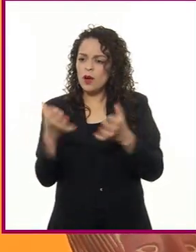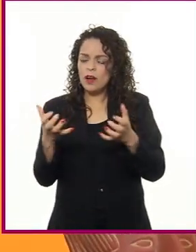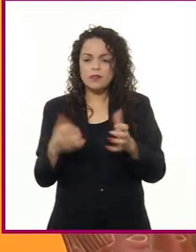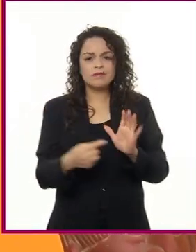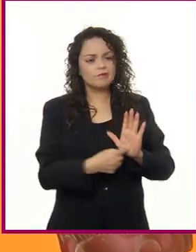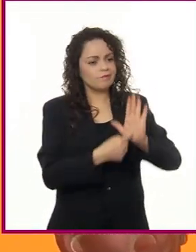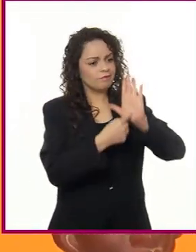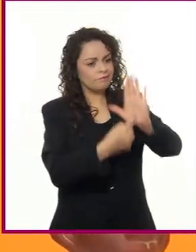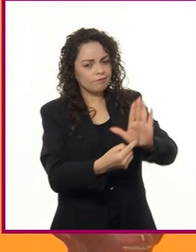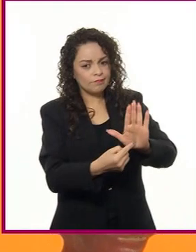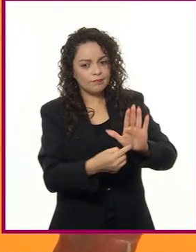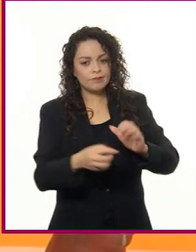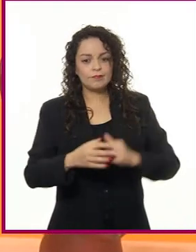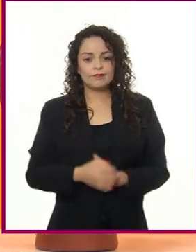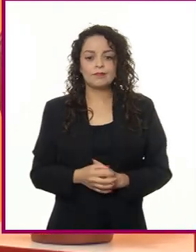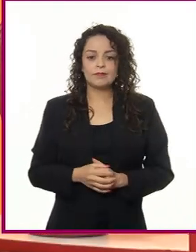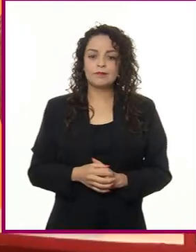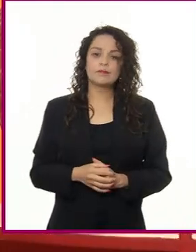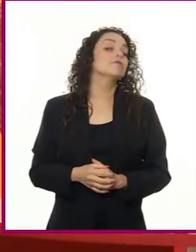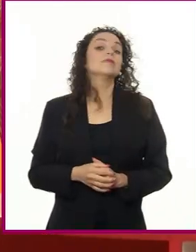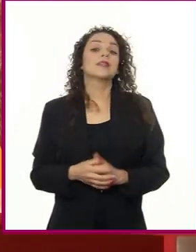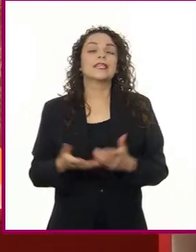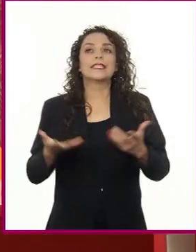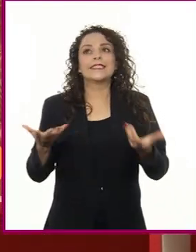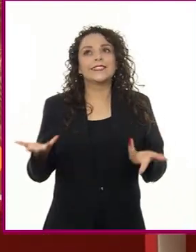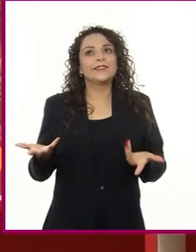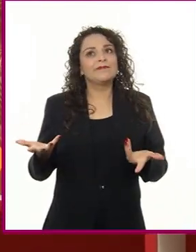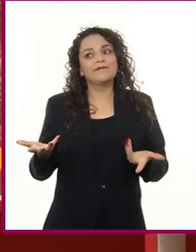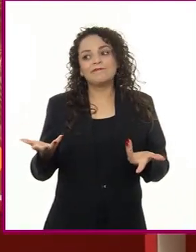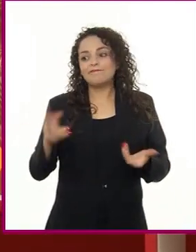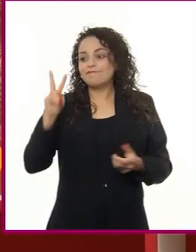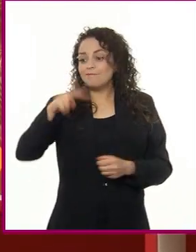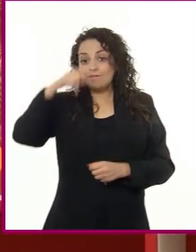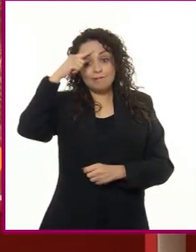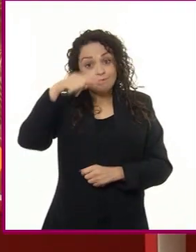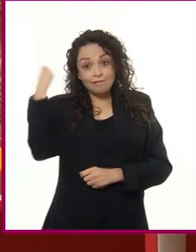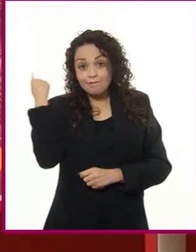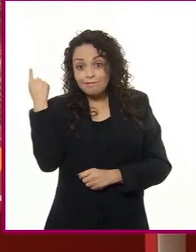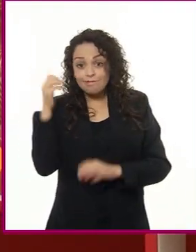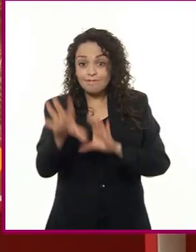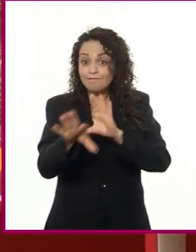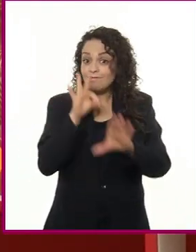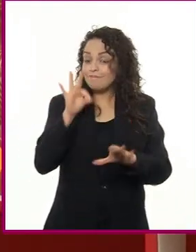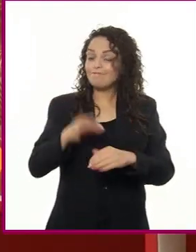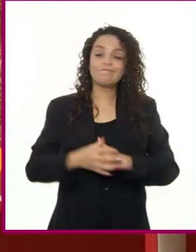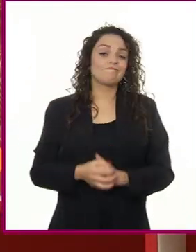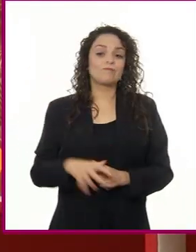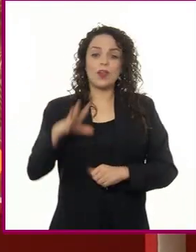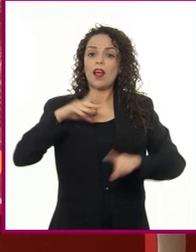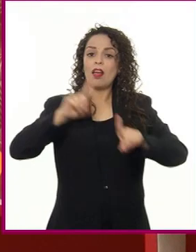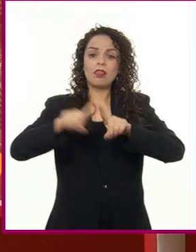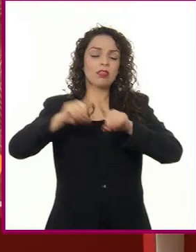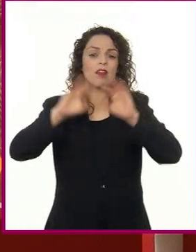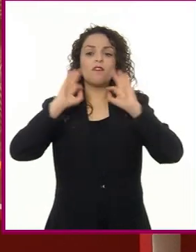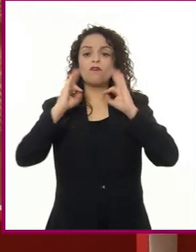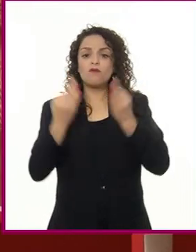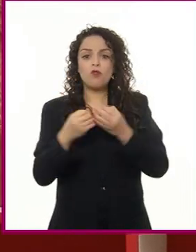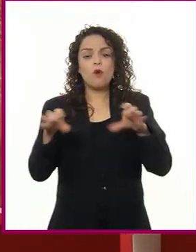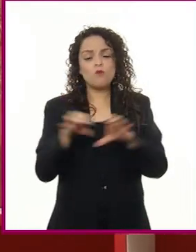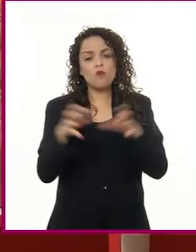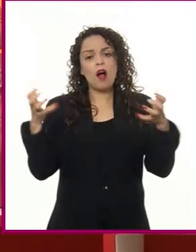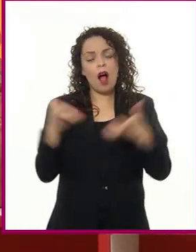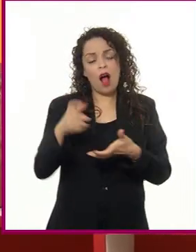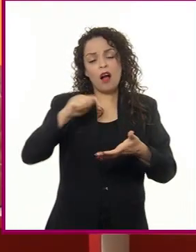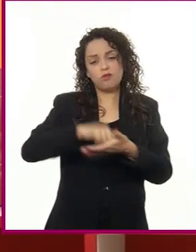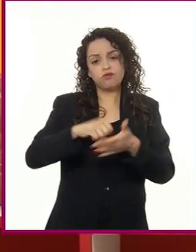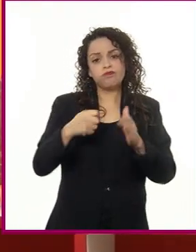Uy, es que elegirla no es fácil. Existen varias formas de realizar nuestra representación técnica y